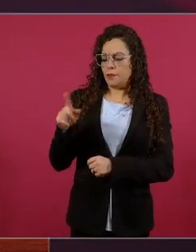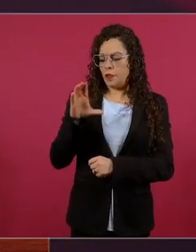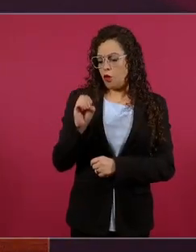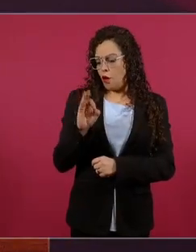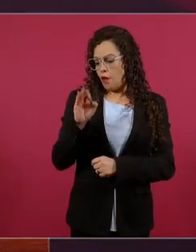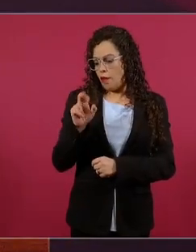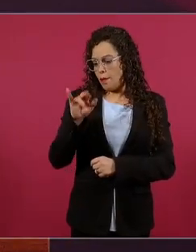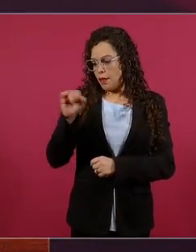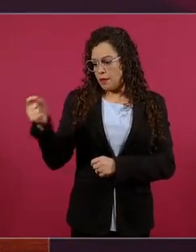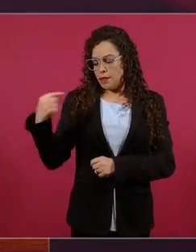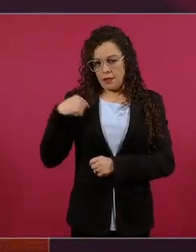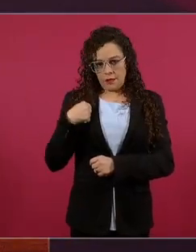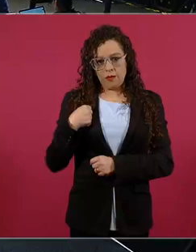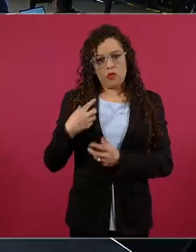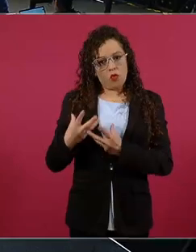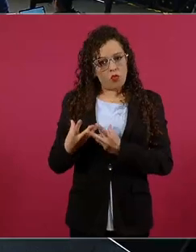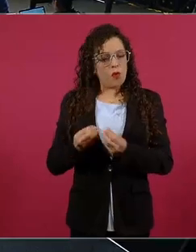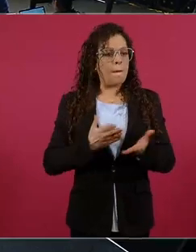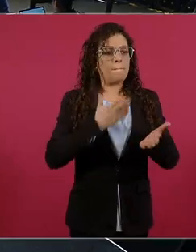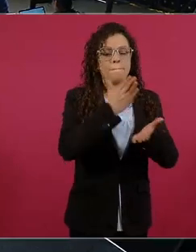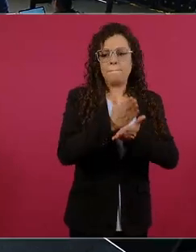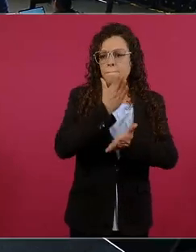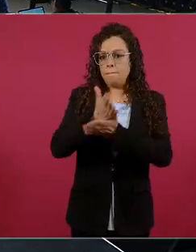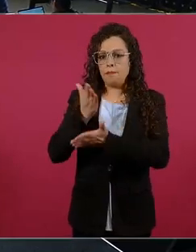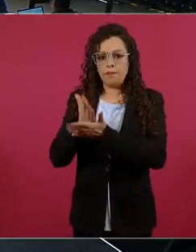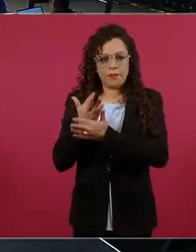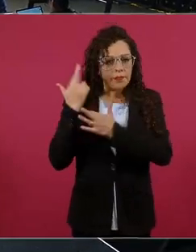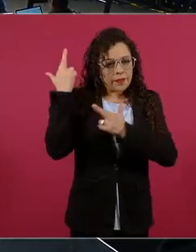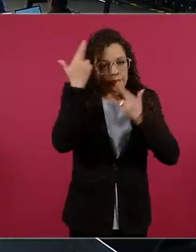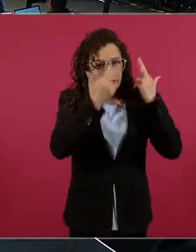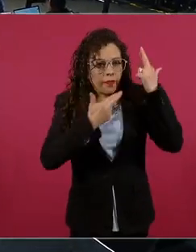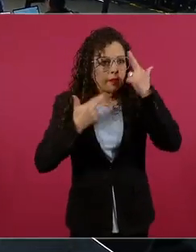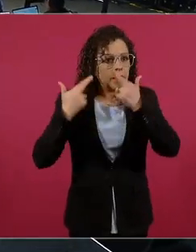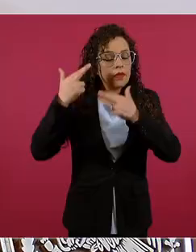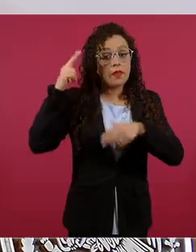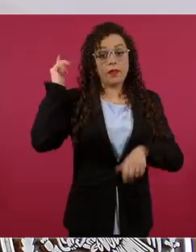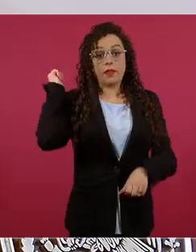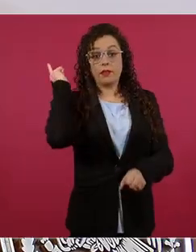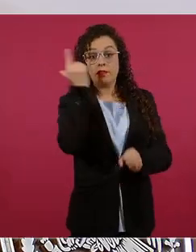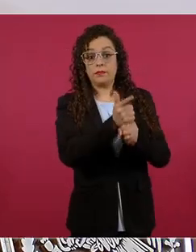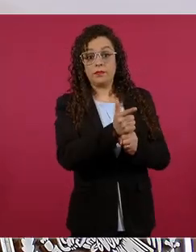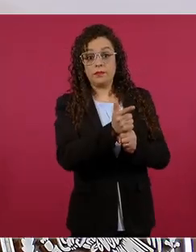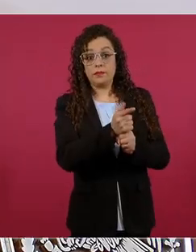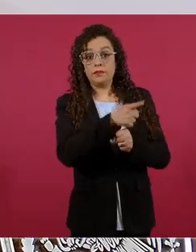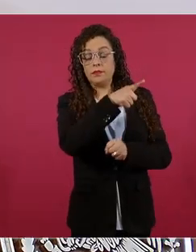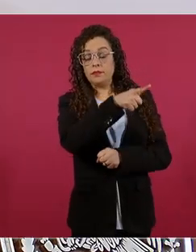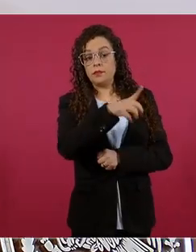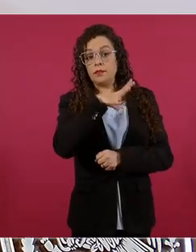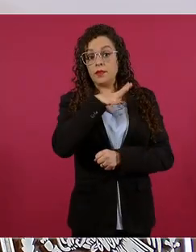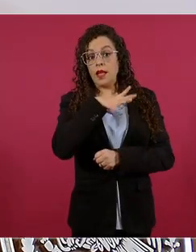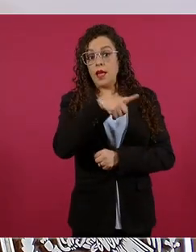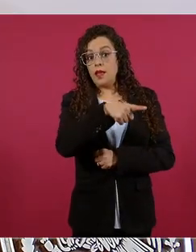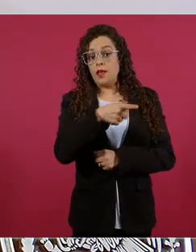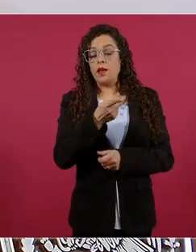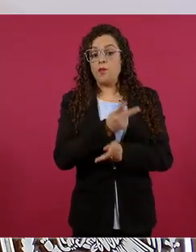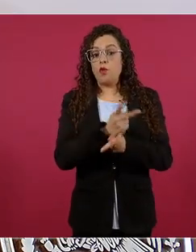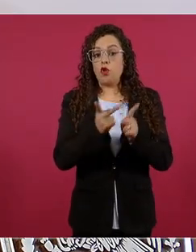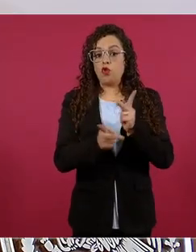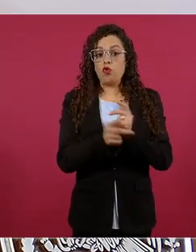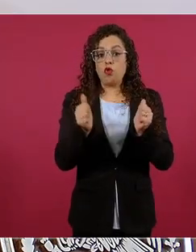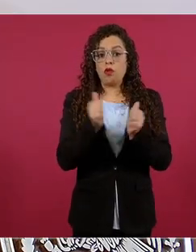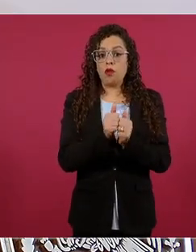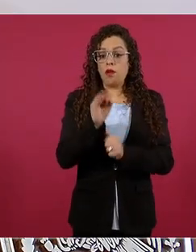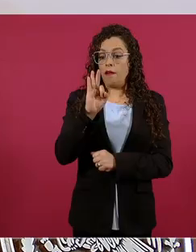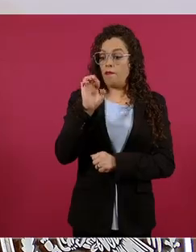se cerraron algunas farmacias porque hay productos que traen fentanilo y son farmacias que están abiertas